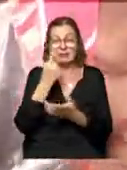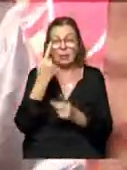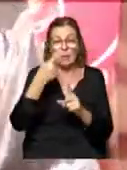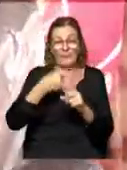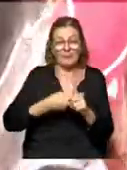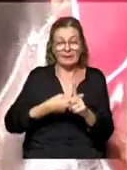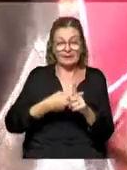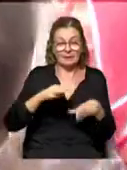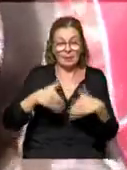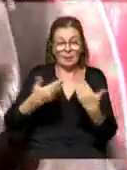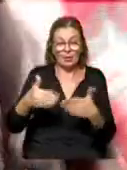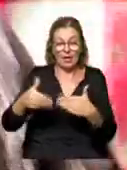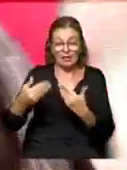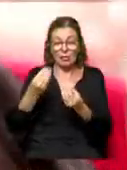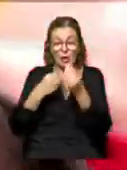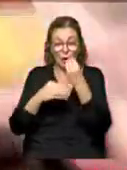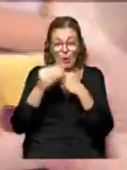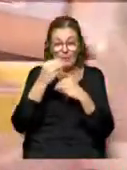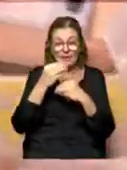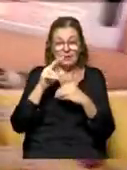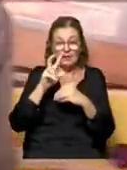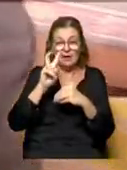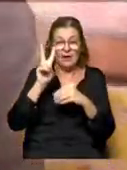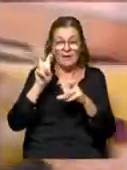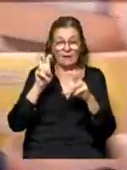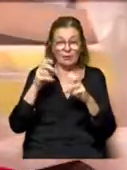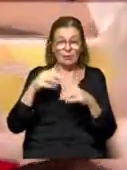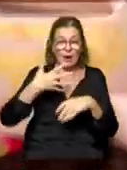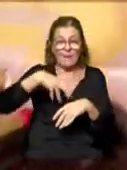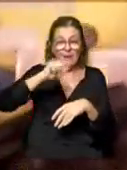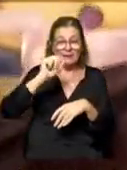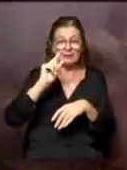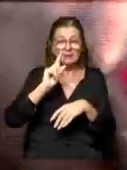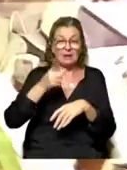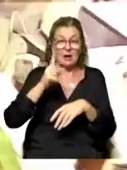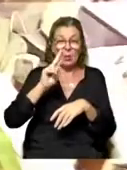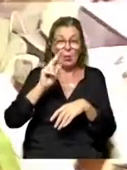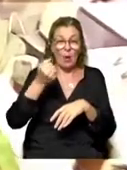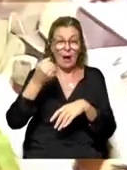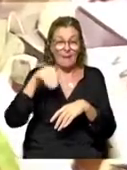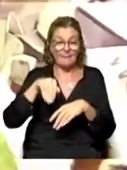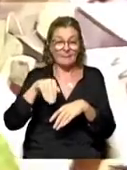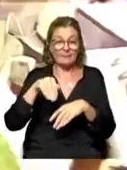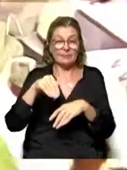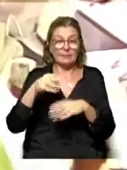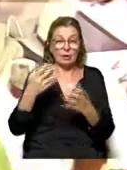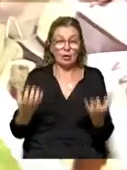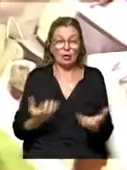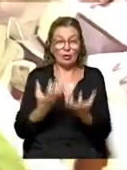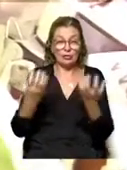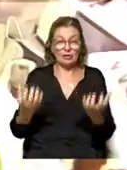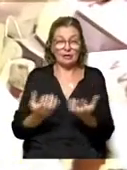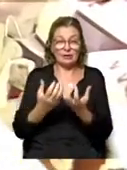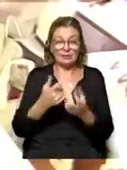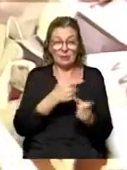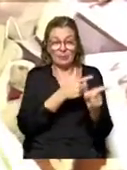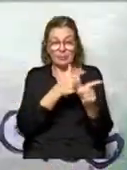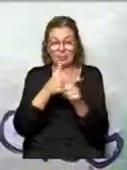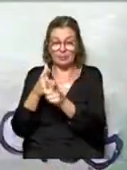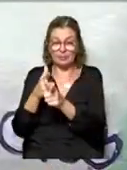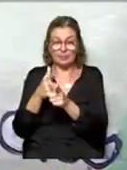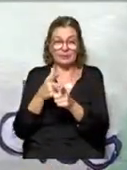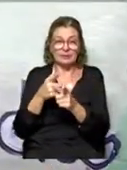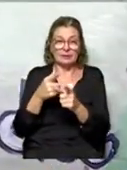estamos entregando canastas y verduras que nos manda la UAN por problemas de que estábamos cocinando entre las balaceras y